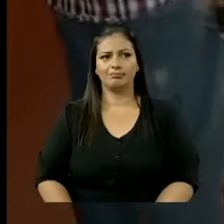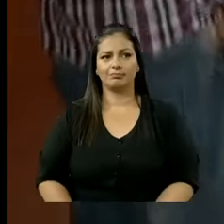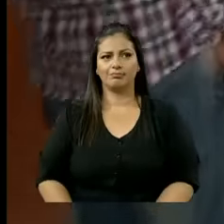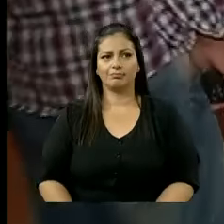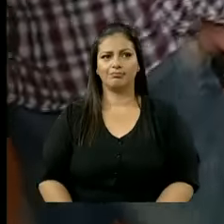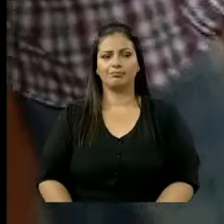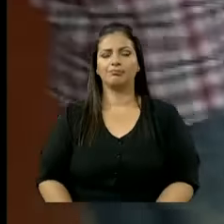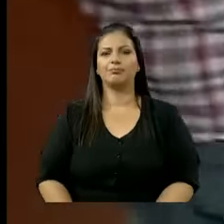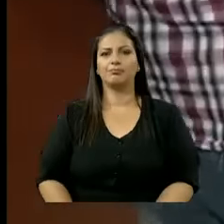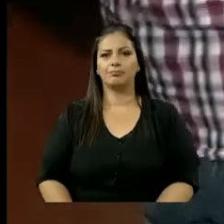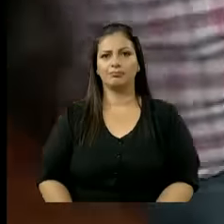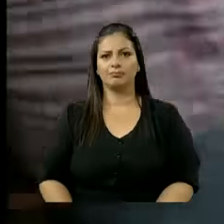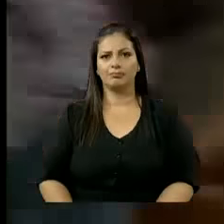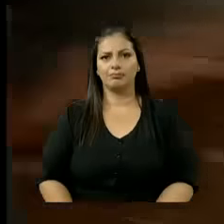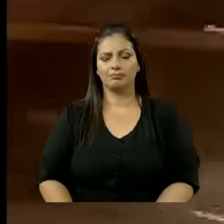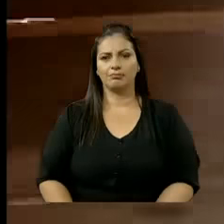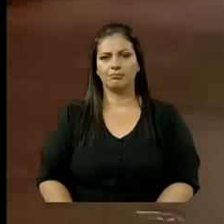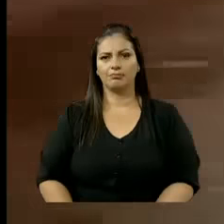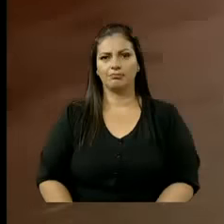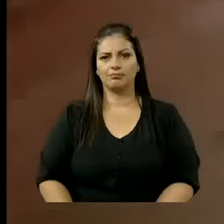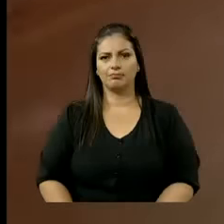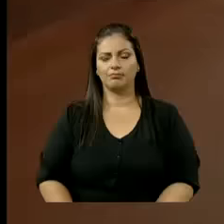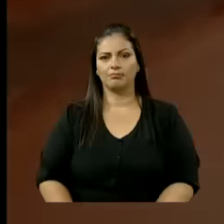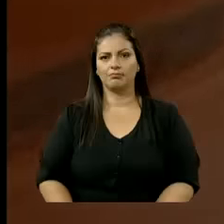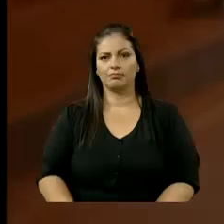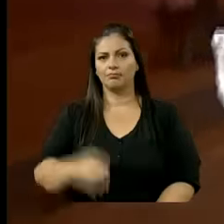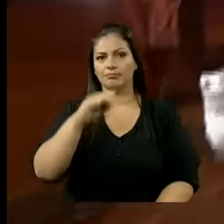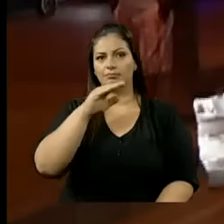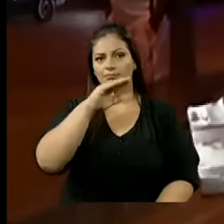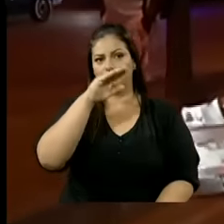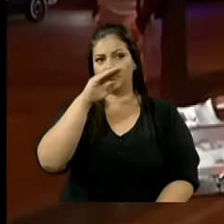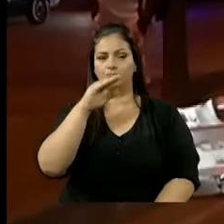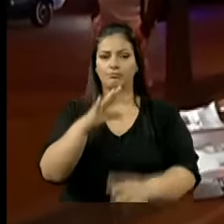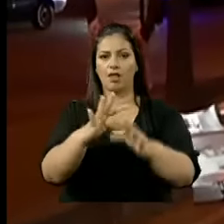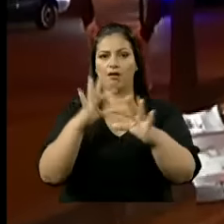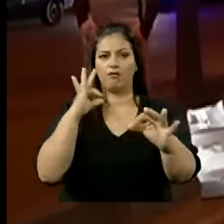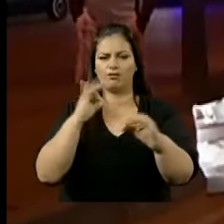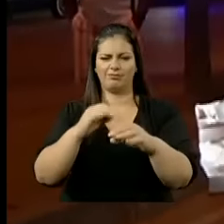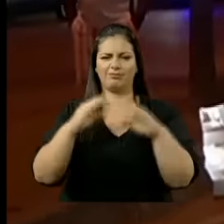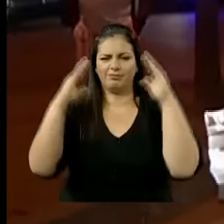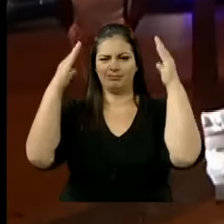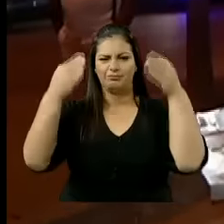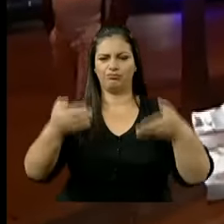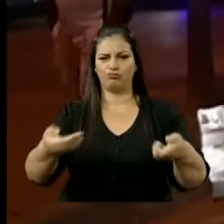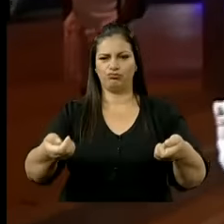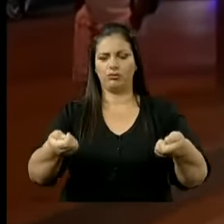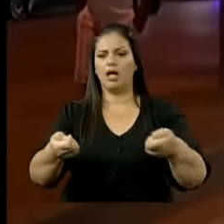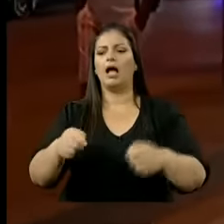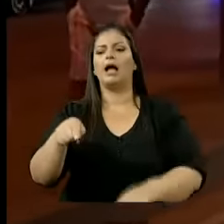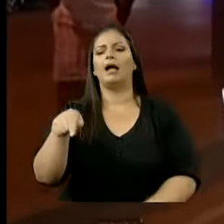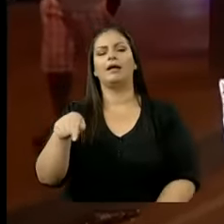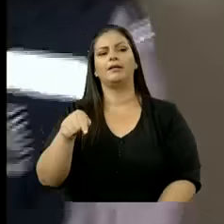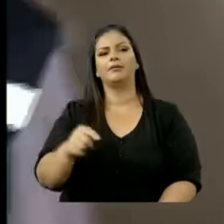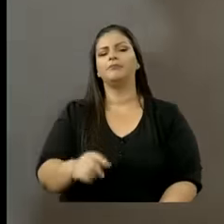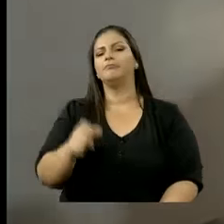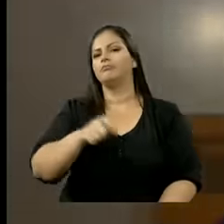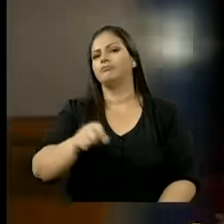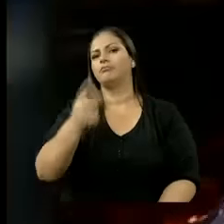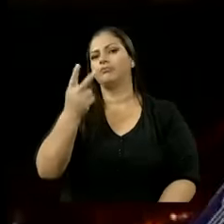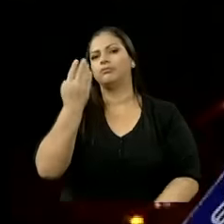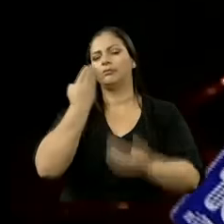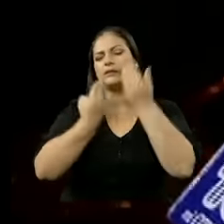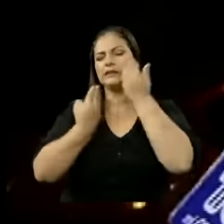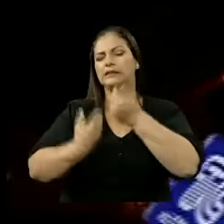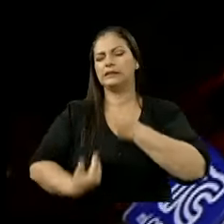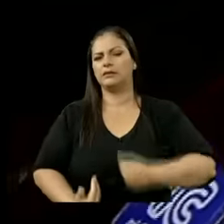impacto, dos personas que se movilizaban en la furgoneta resultaron heridas. Nada, supuestamente el carro de ahí estaba estacionado,